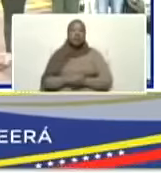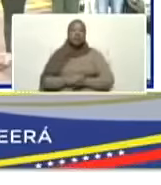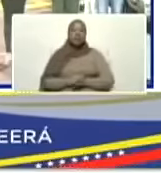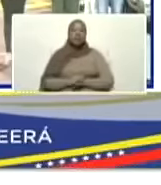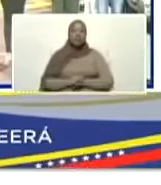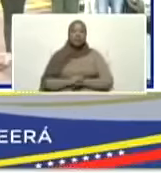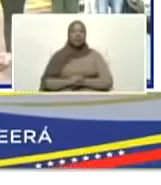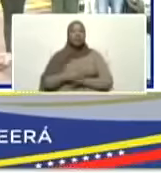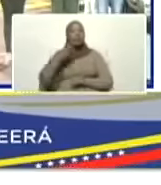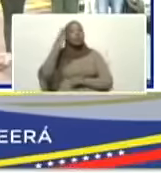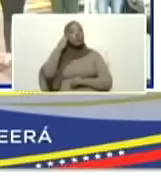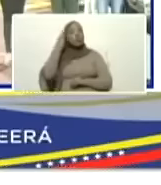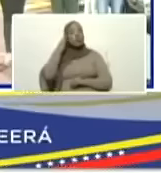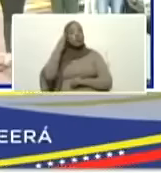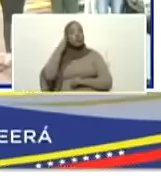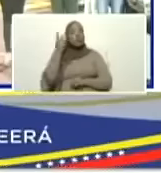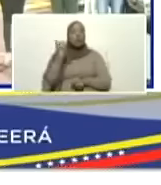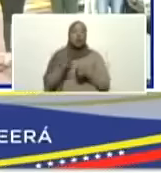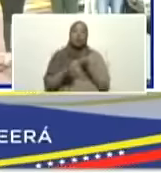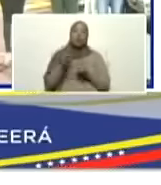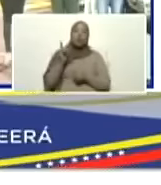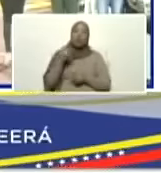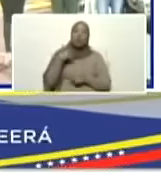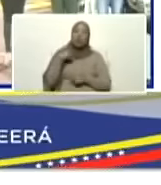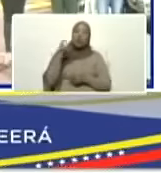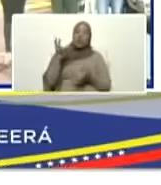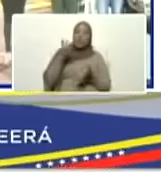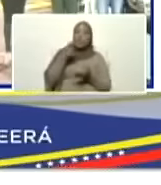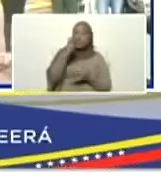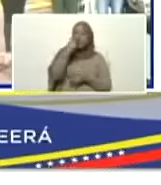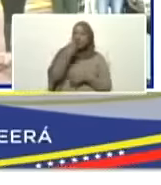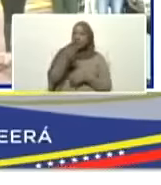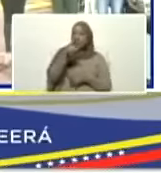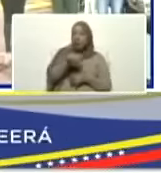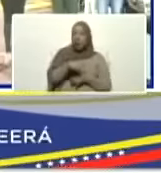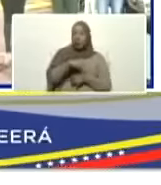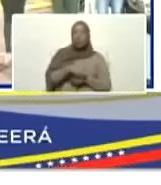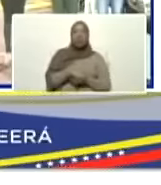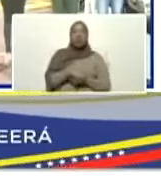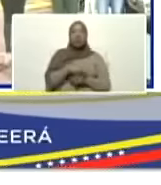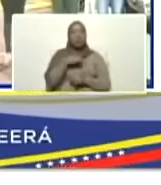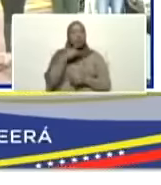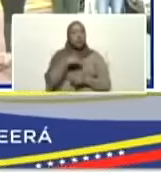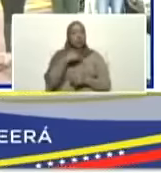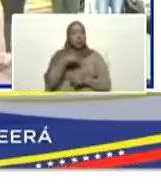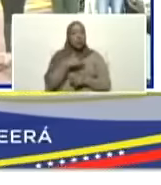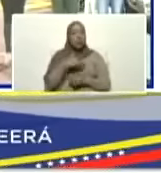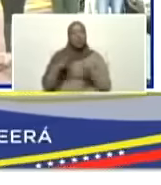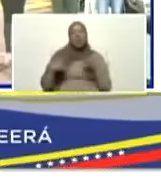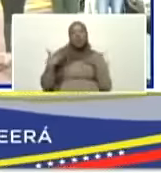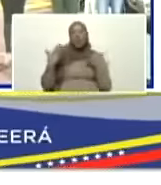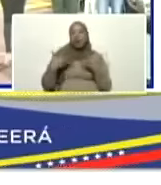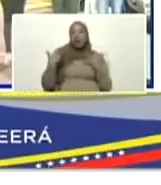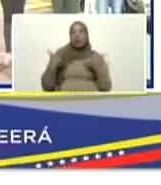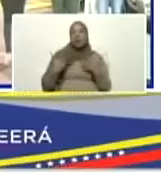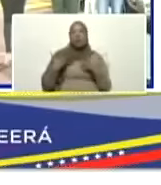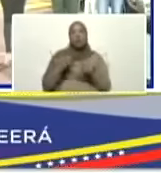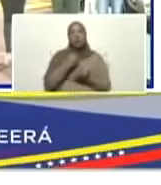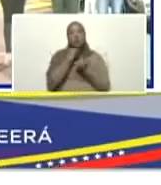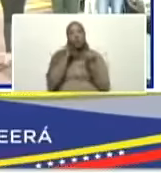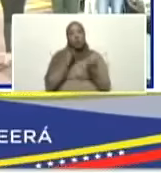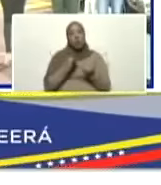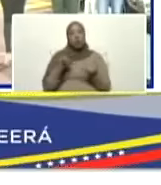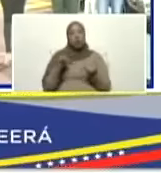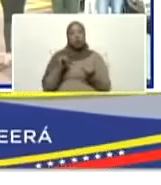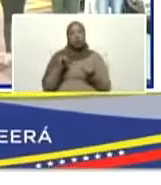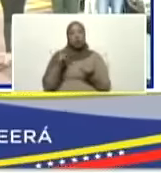Yo sabía que por algo venía hoy para acá. Y me siento contento y feliz. Y